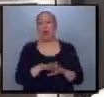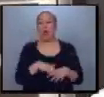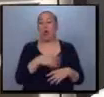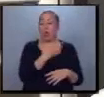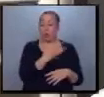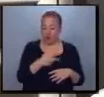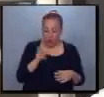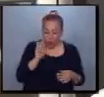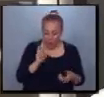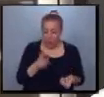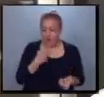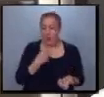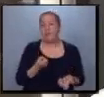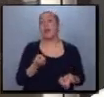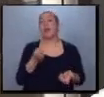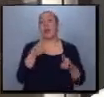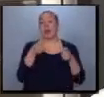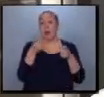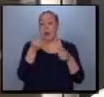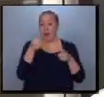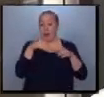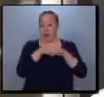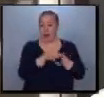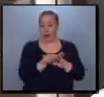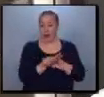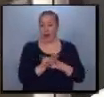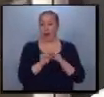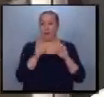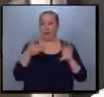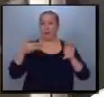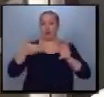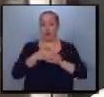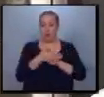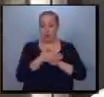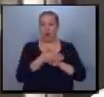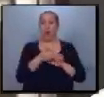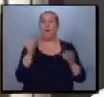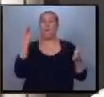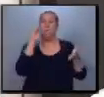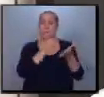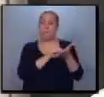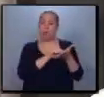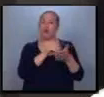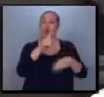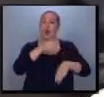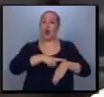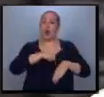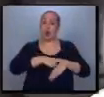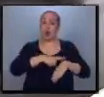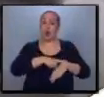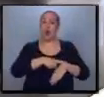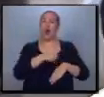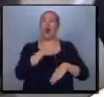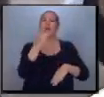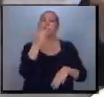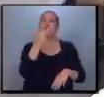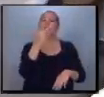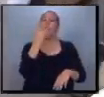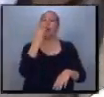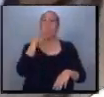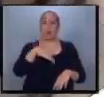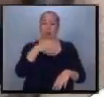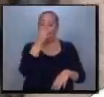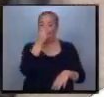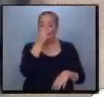la situación, lo que hizo es guardó este dinero dentro de este sobre, puso aquí la hora, 15:40, que es la hora justamente a la